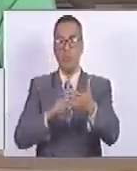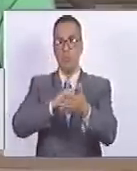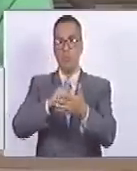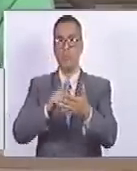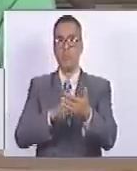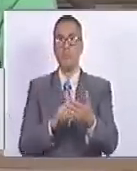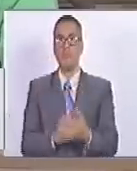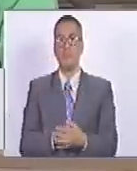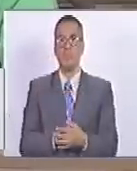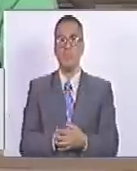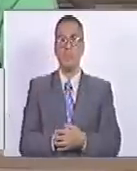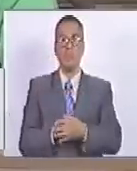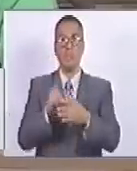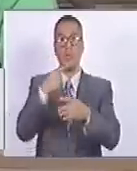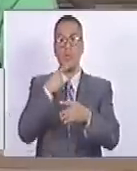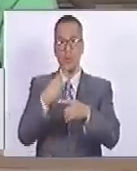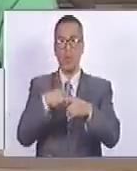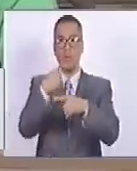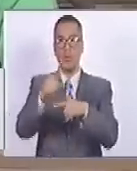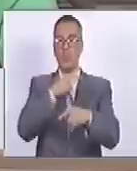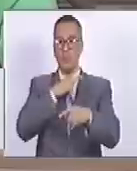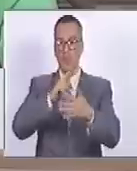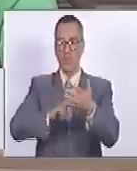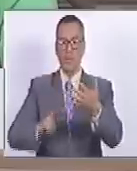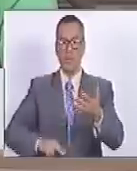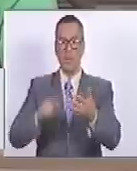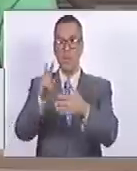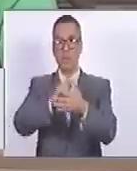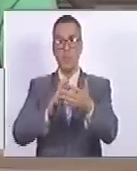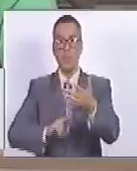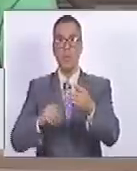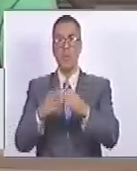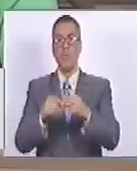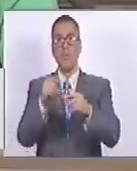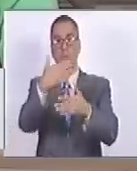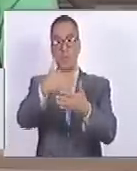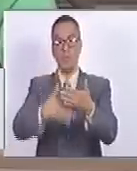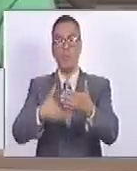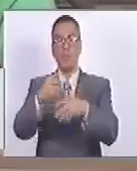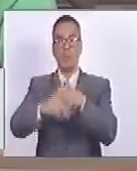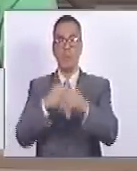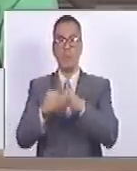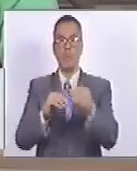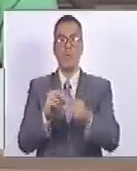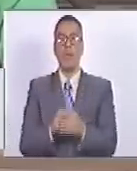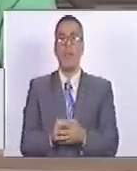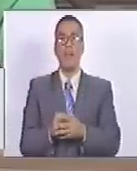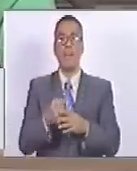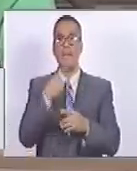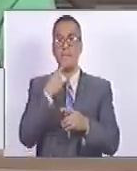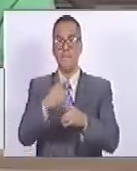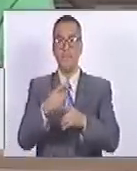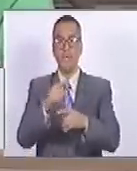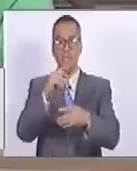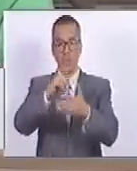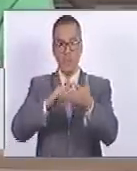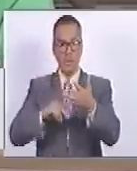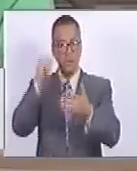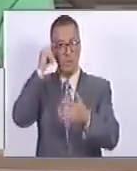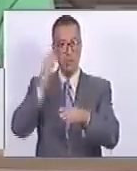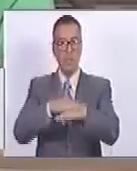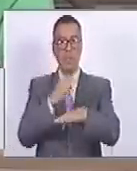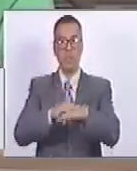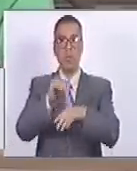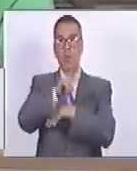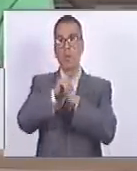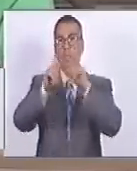lista anexa. Acto seguido, el presidente ordenó dar lectura a las actas correspondientes a la sesión ordinaria del día